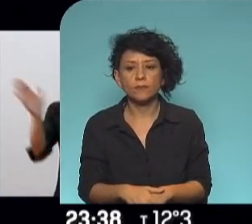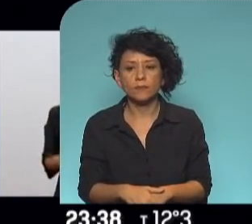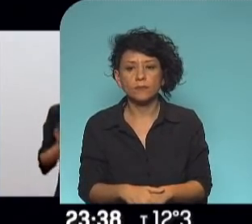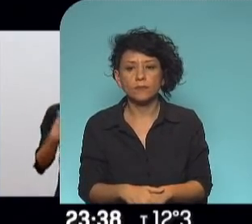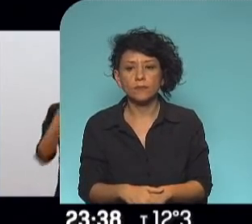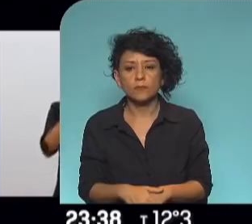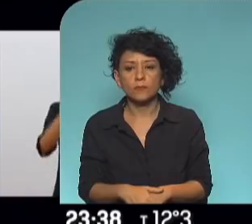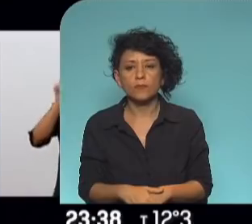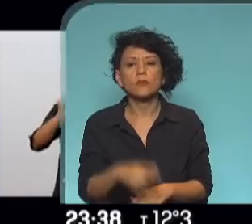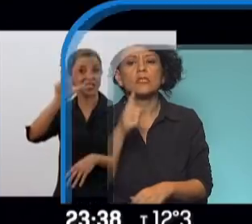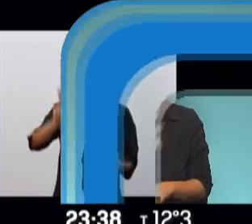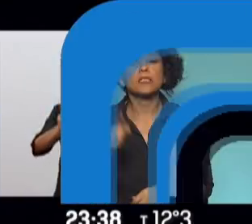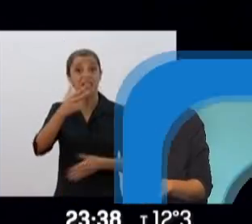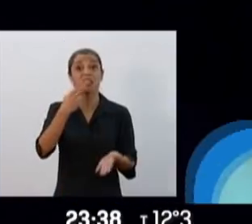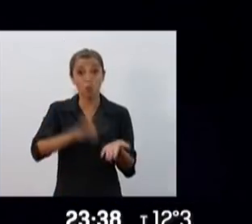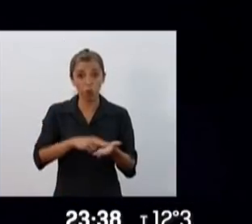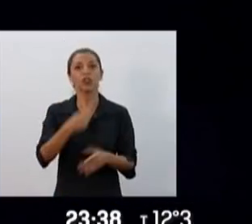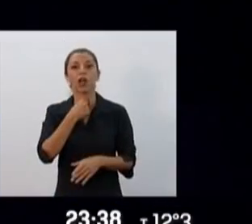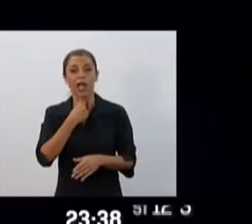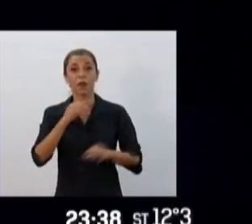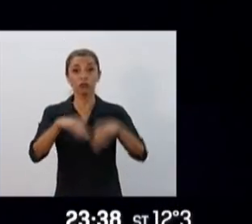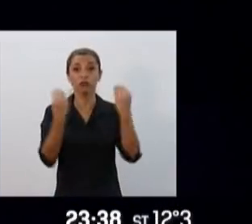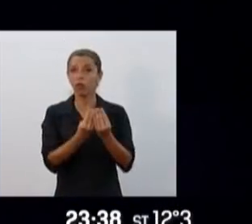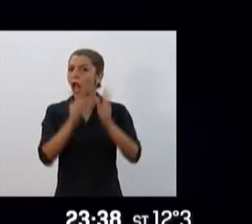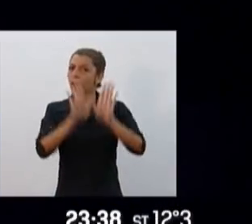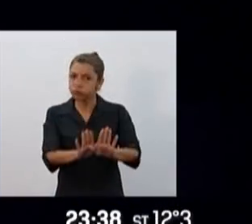163 impuestos pretendemos dejar no más de 20 impuestos.